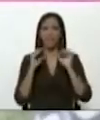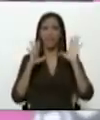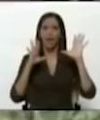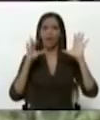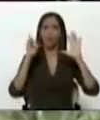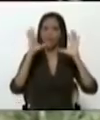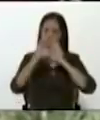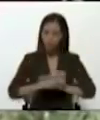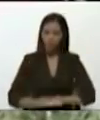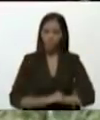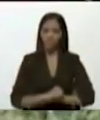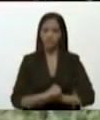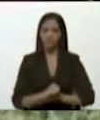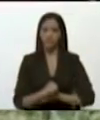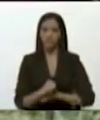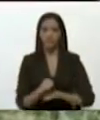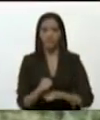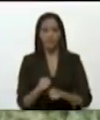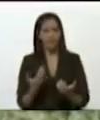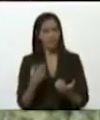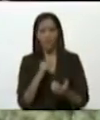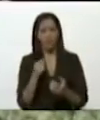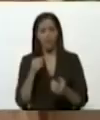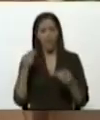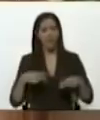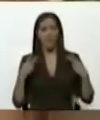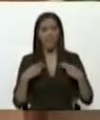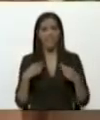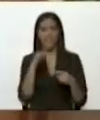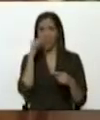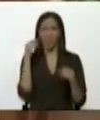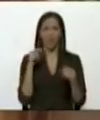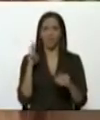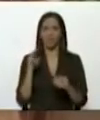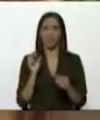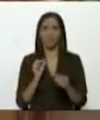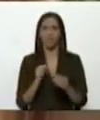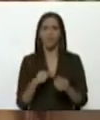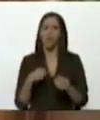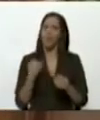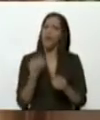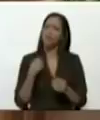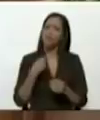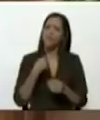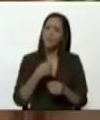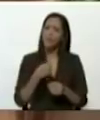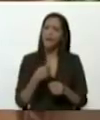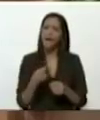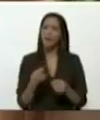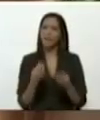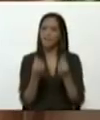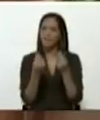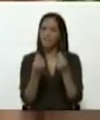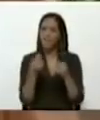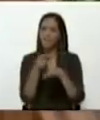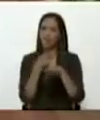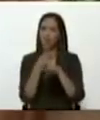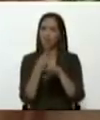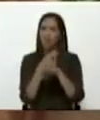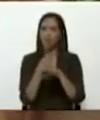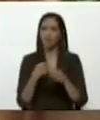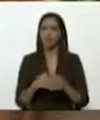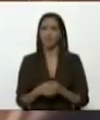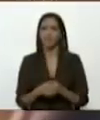noche, creo que no es una vida de lujos en ningún momento. ¿Cuánto dinero le pagaban mensualmente el gobierno del presidente Guaidó por ese